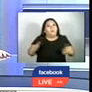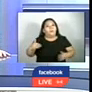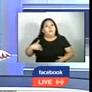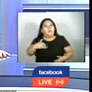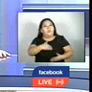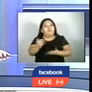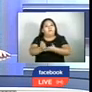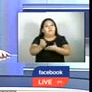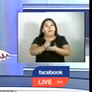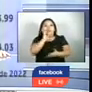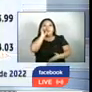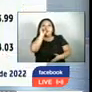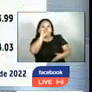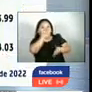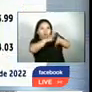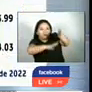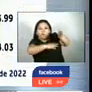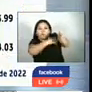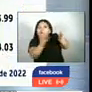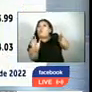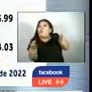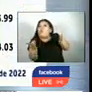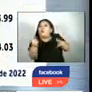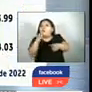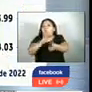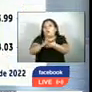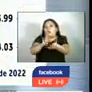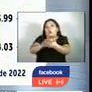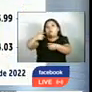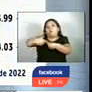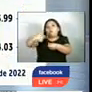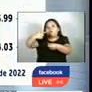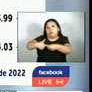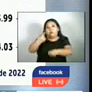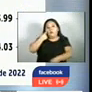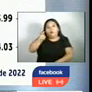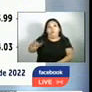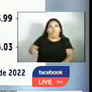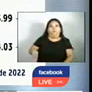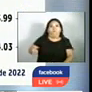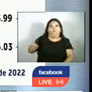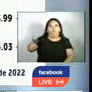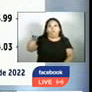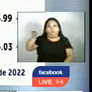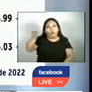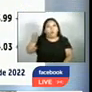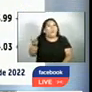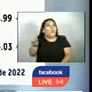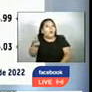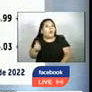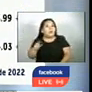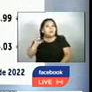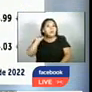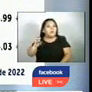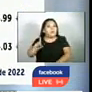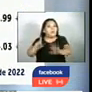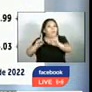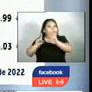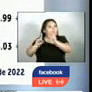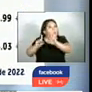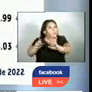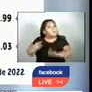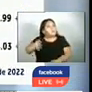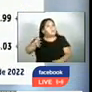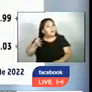Economía publicó los nuevos precios de referencia en los combustibles, en los que se refleja un nuevo aumento de hasta